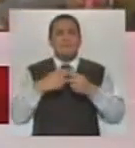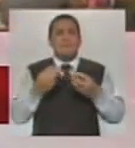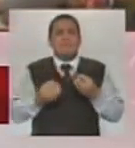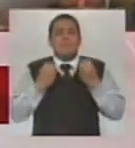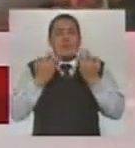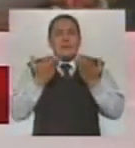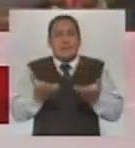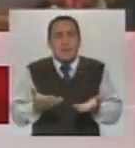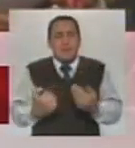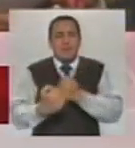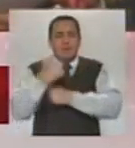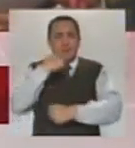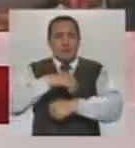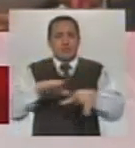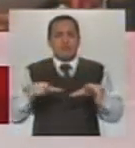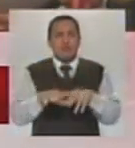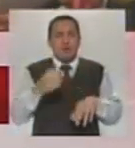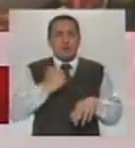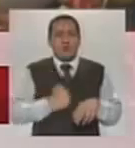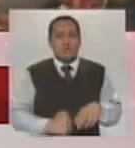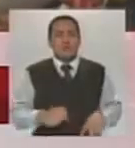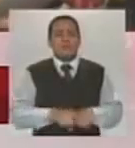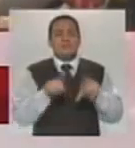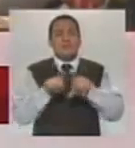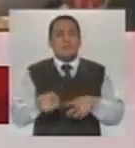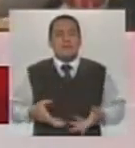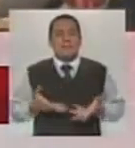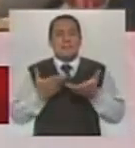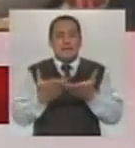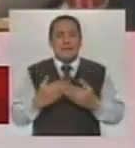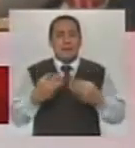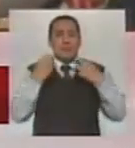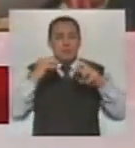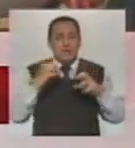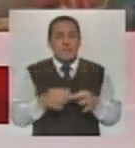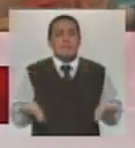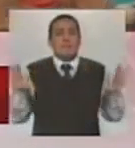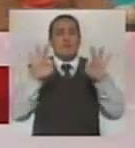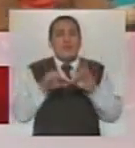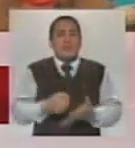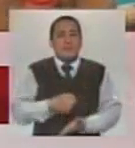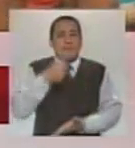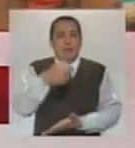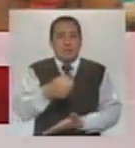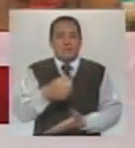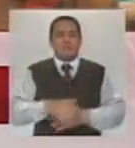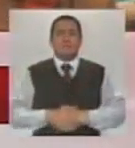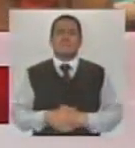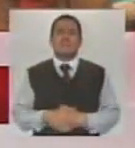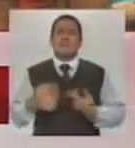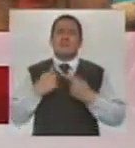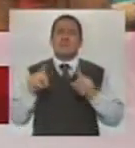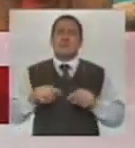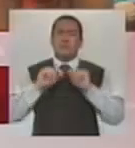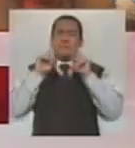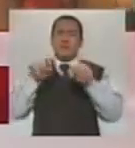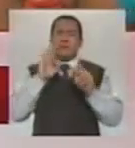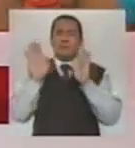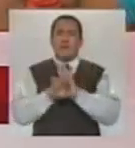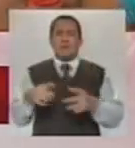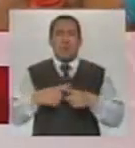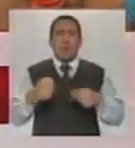va a redundar en nuestros hijos, y sobre todo darles una oportunidad de que tengan mejores salarios. Ahora, pero presidente, ¿usted cree que levantar la